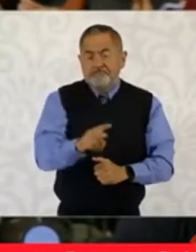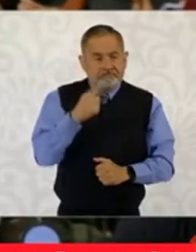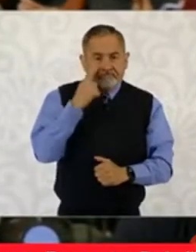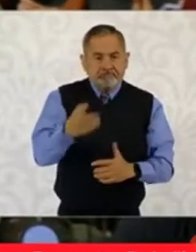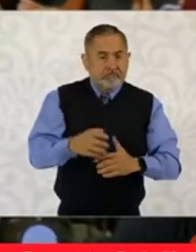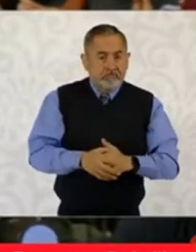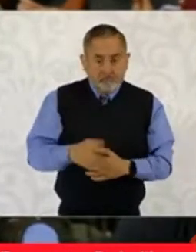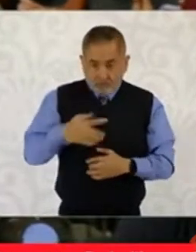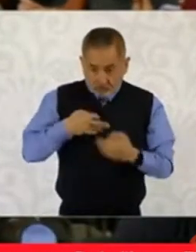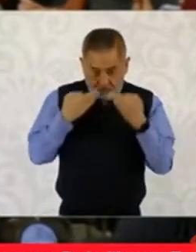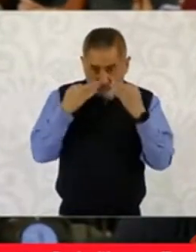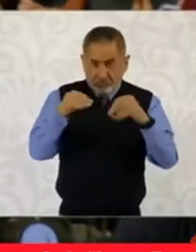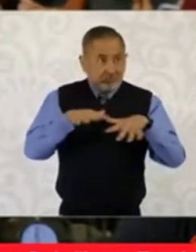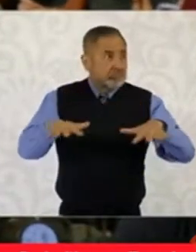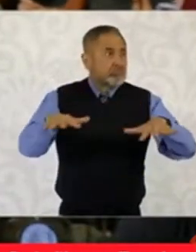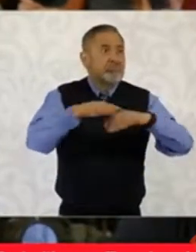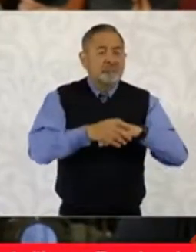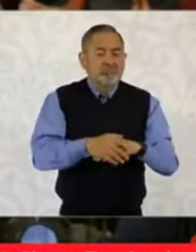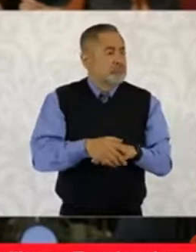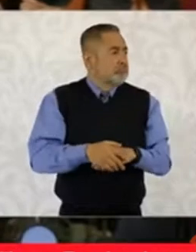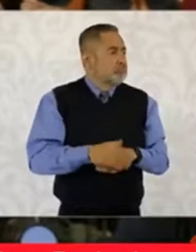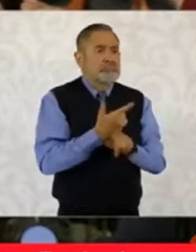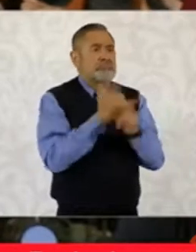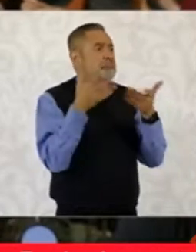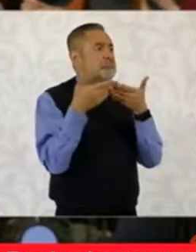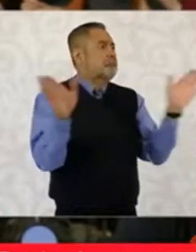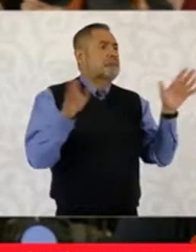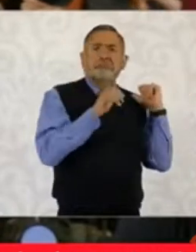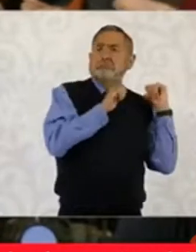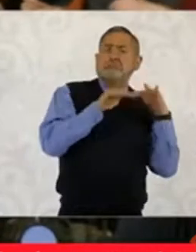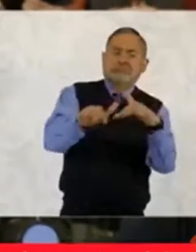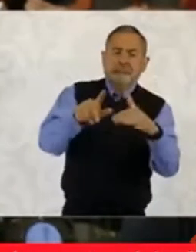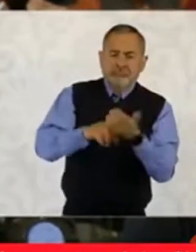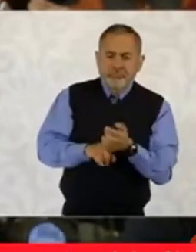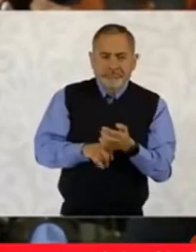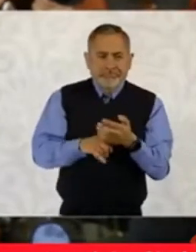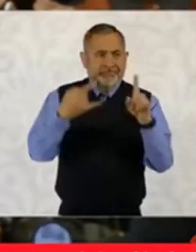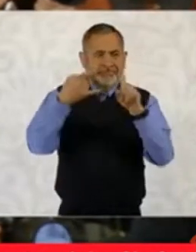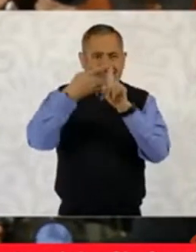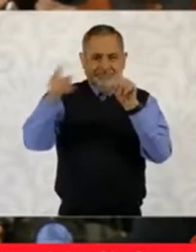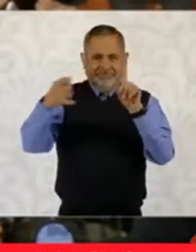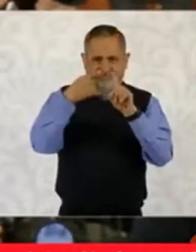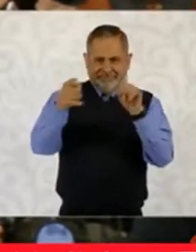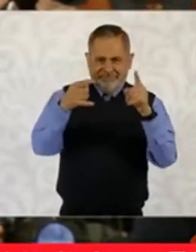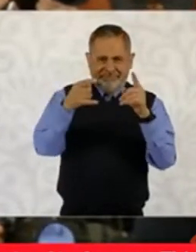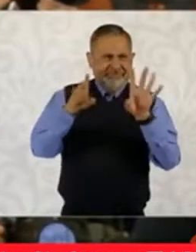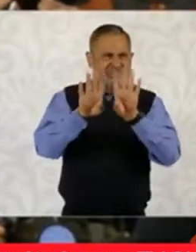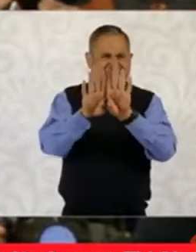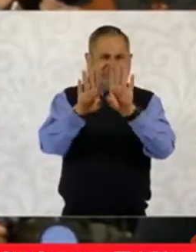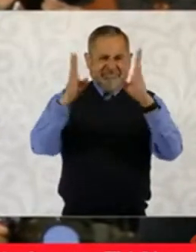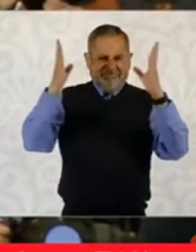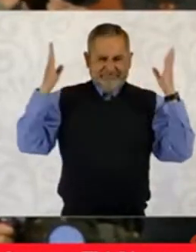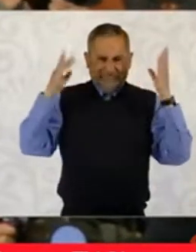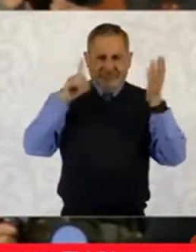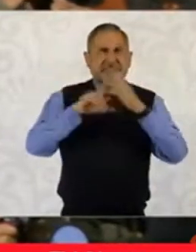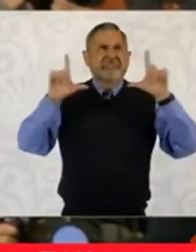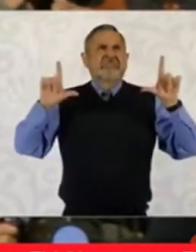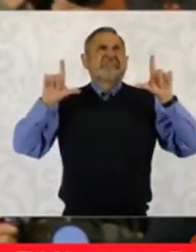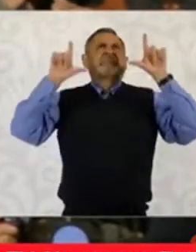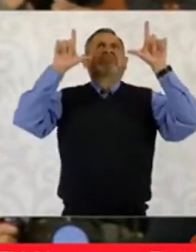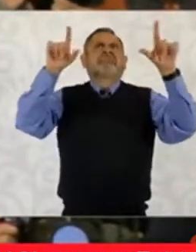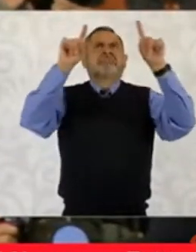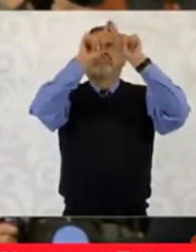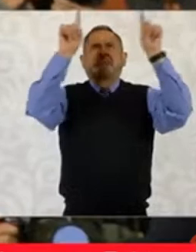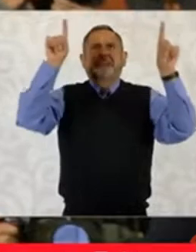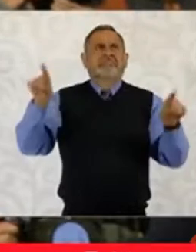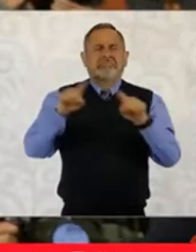Prácticamente, por lo que yo observé, se dejó entrar a todos. Desde el zaguán, que es el que tiene el rótulo que